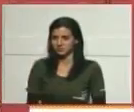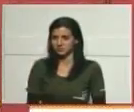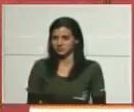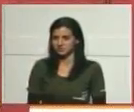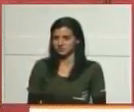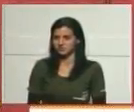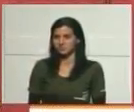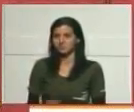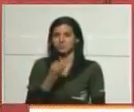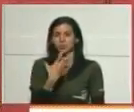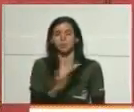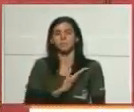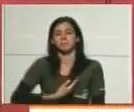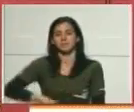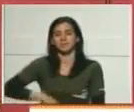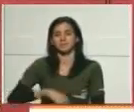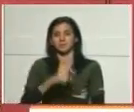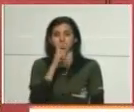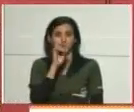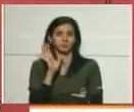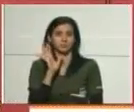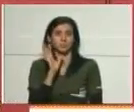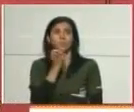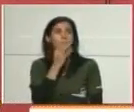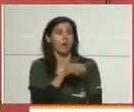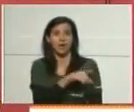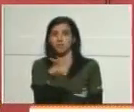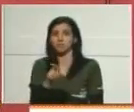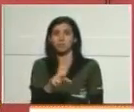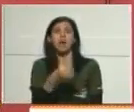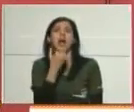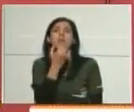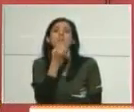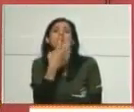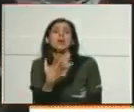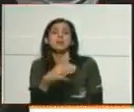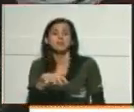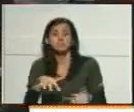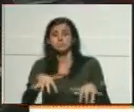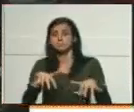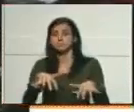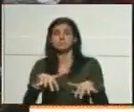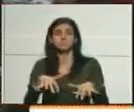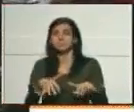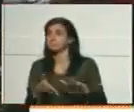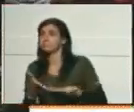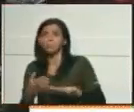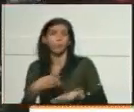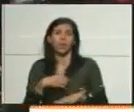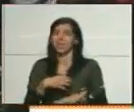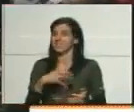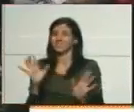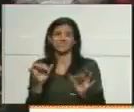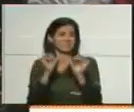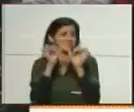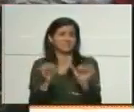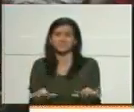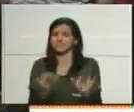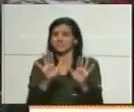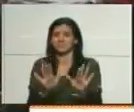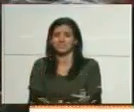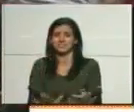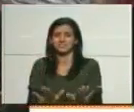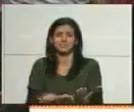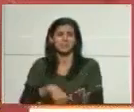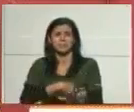Bueno, presidente, tenemos una ventaja. Esta gente no tiene por dónde agarrar. Así que pueden estar aquí hasta la hora que sea. Mentira,